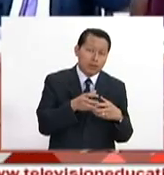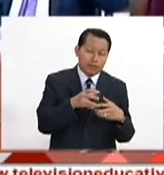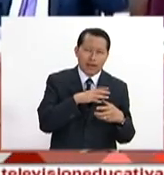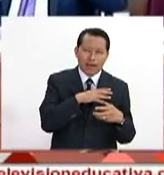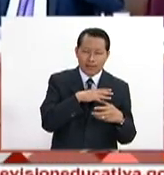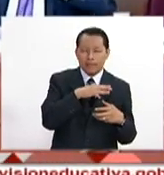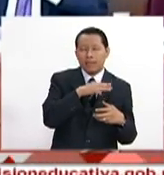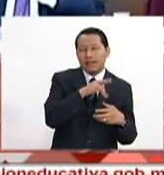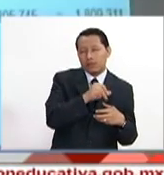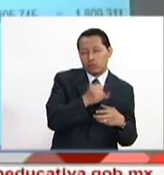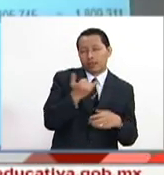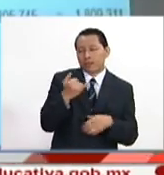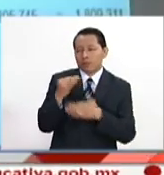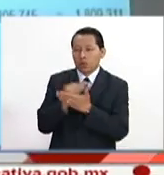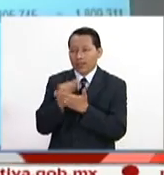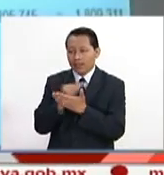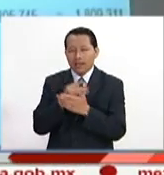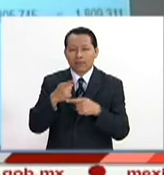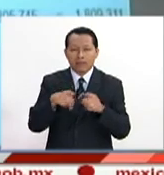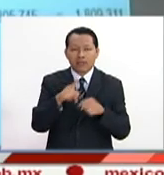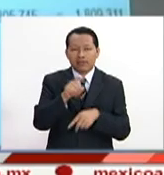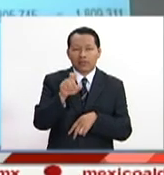Morena es de